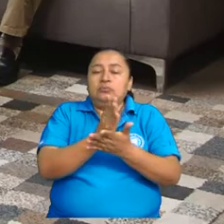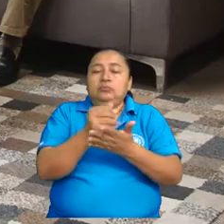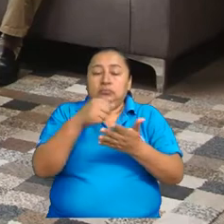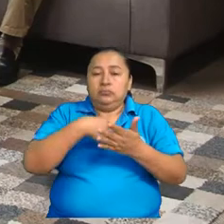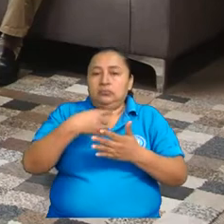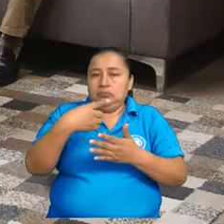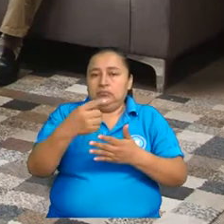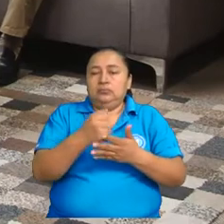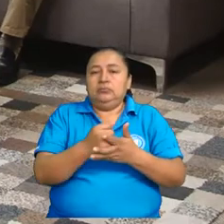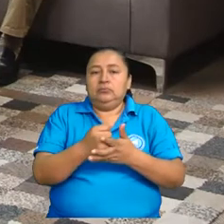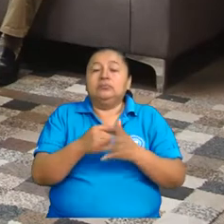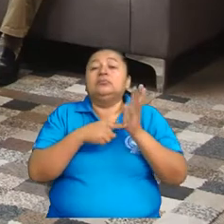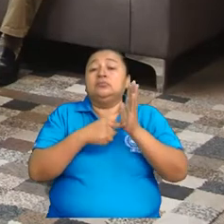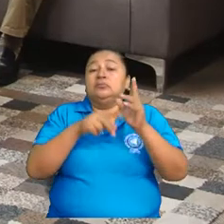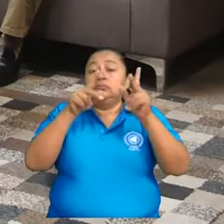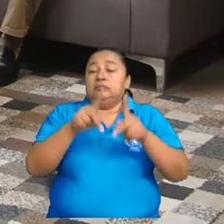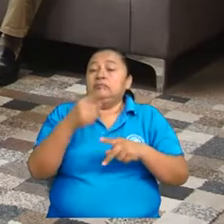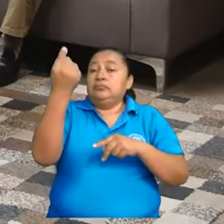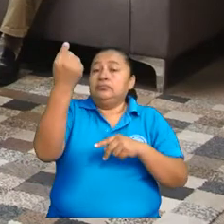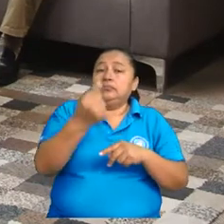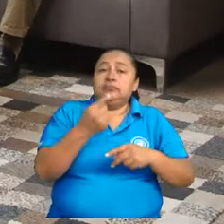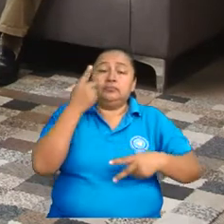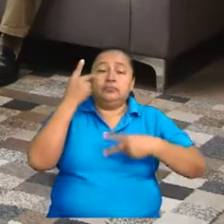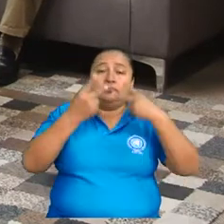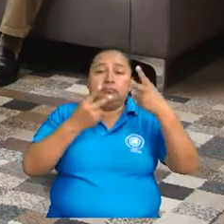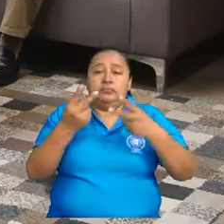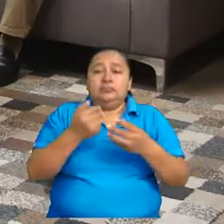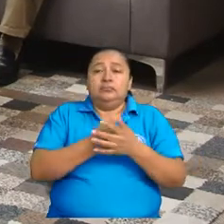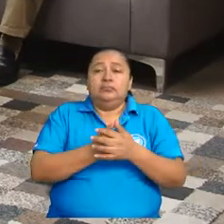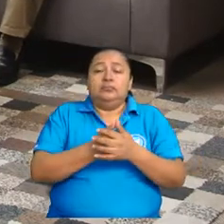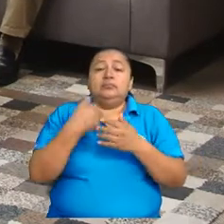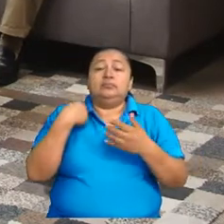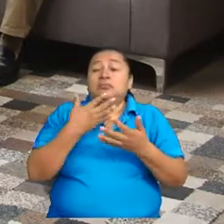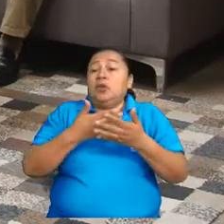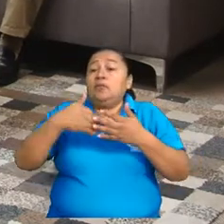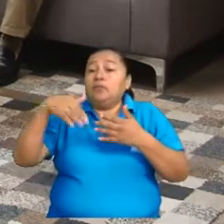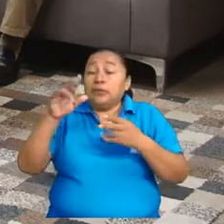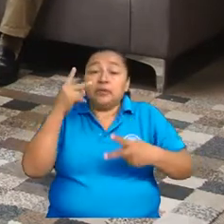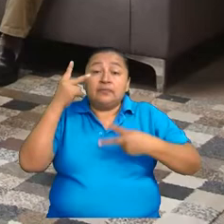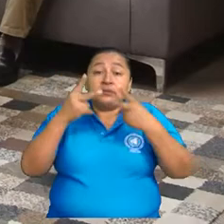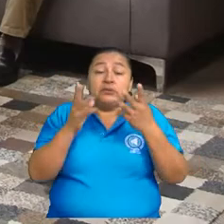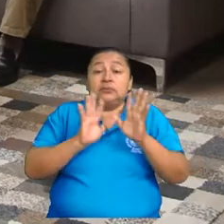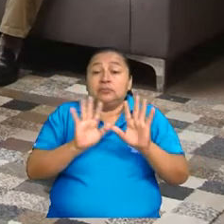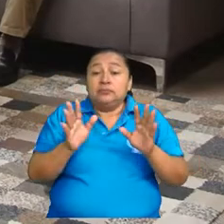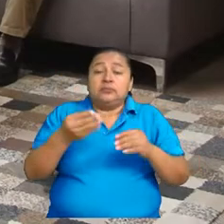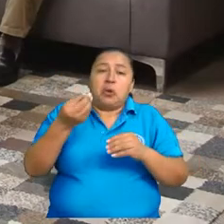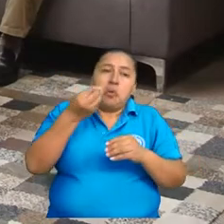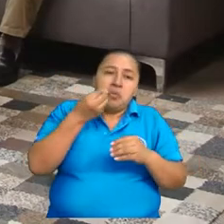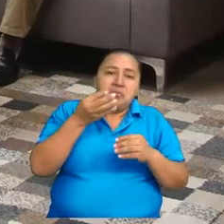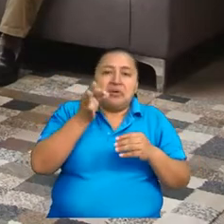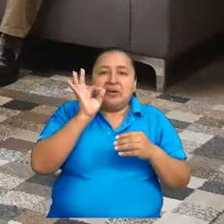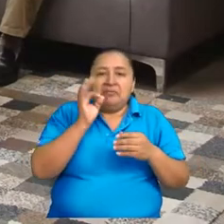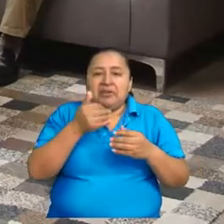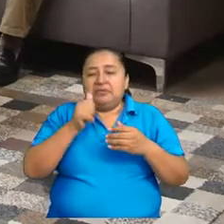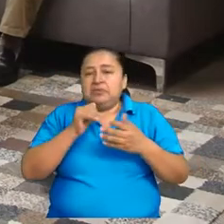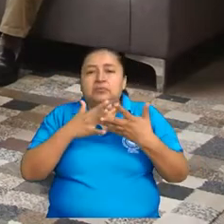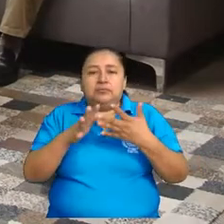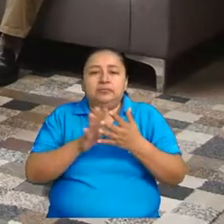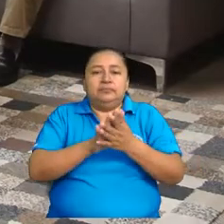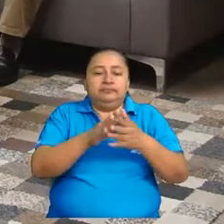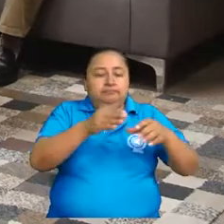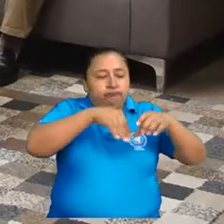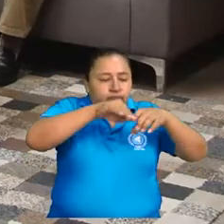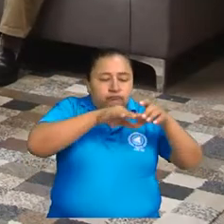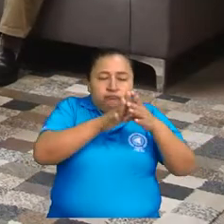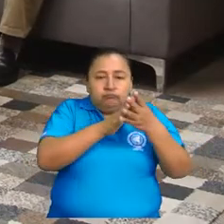día. Llega una visita, ¿verdad?, a la casa, y bueno, se fue la visita, le invitaste, se tomó café fresco y lo que sea, a